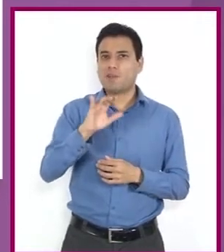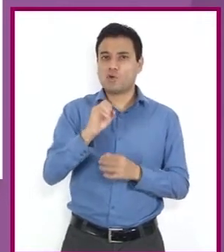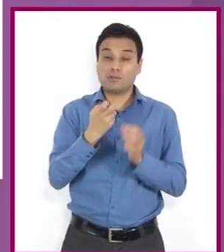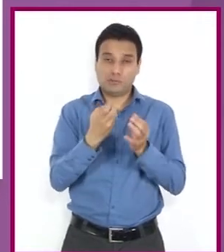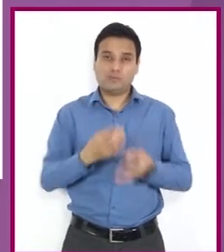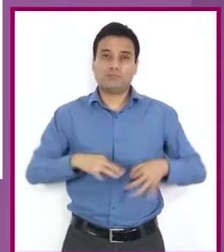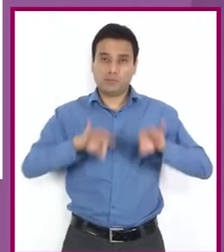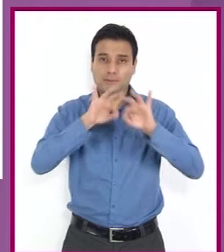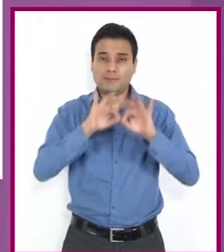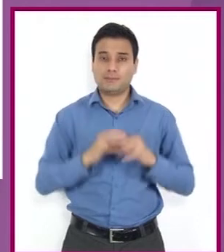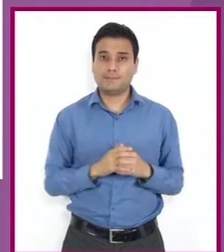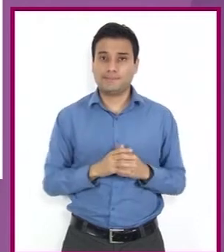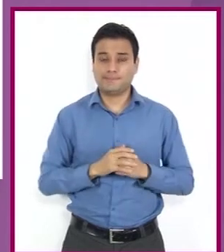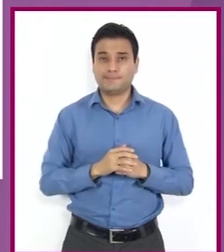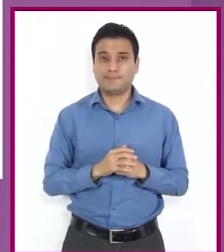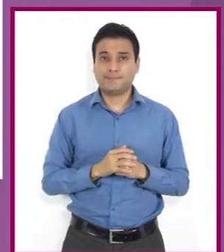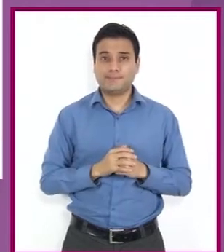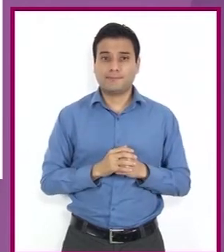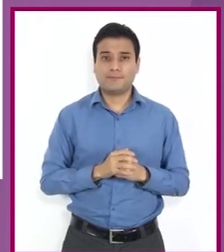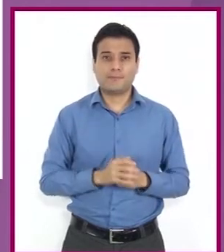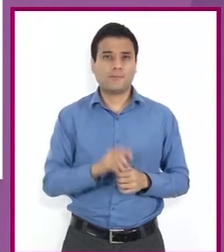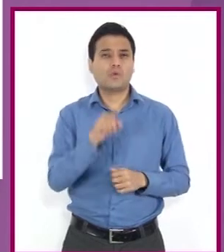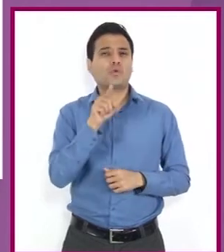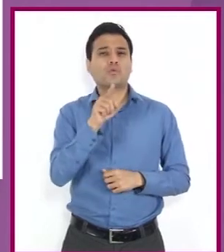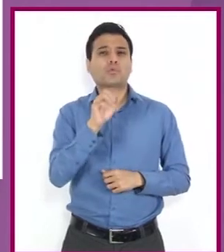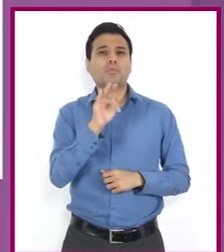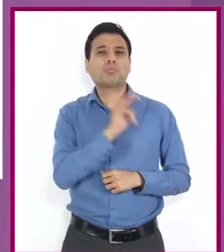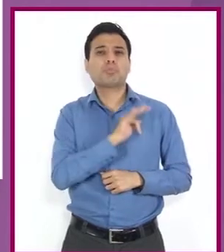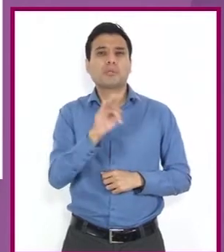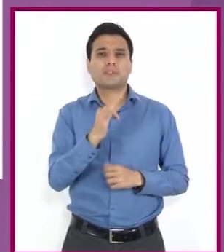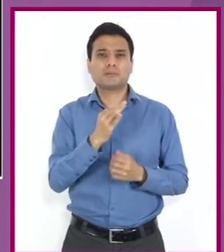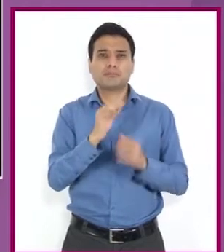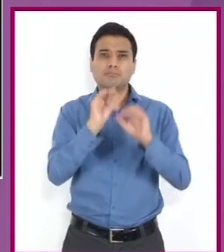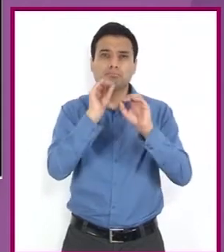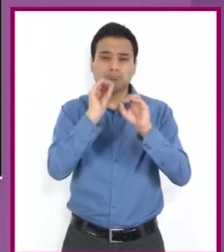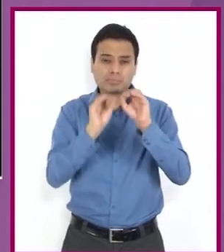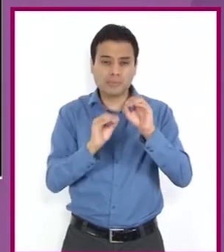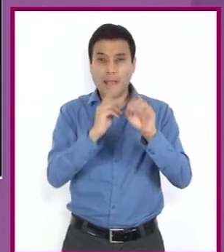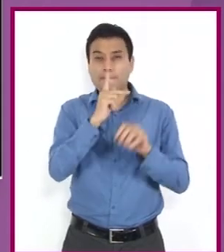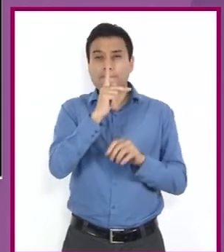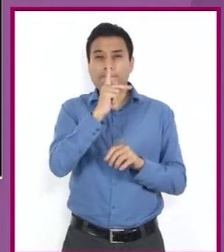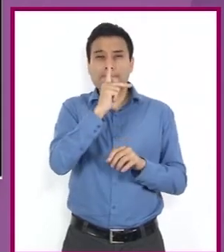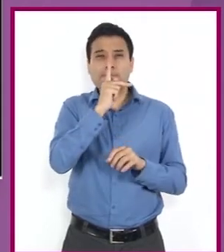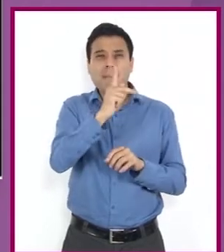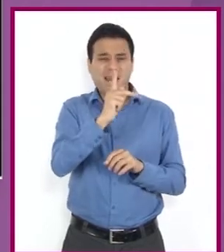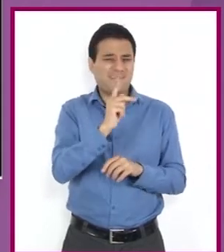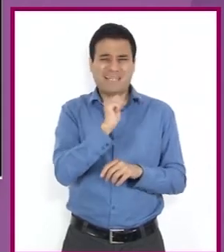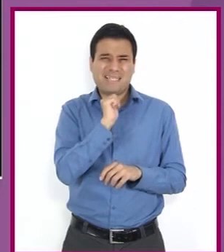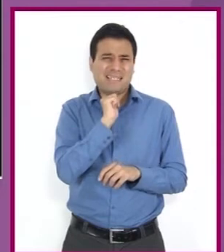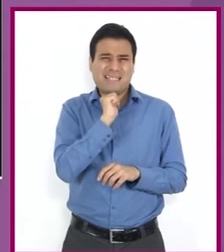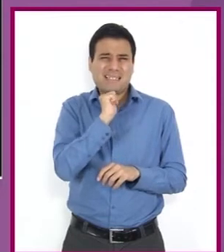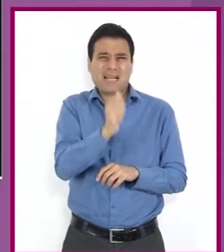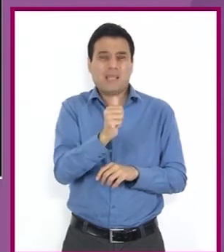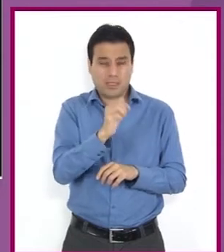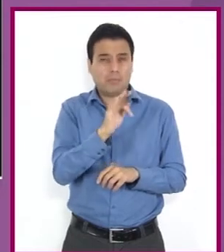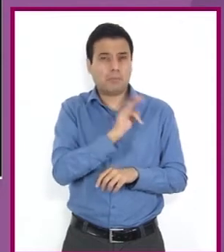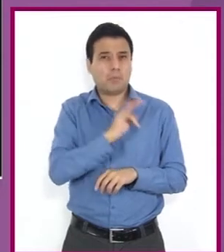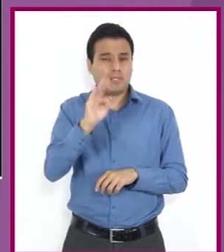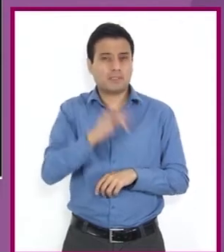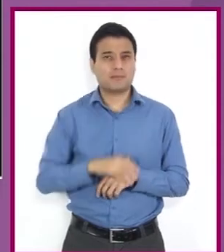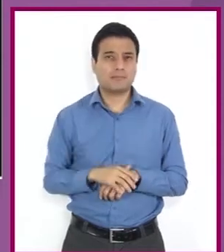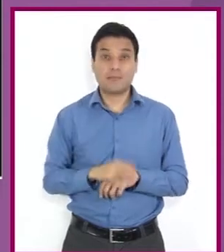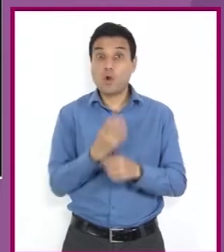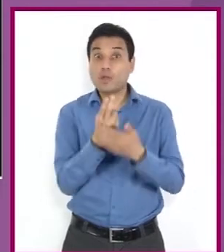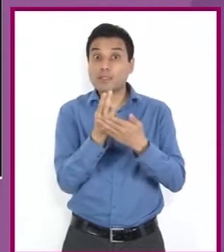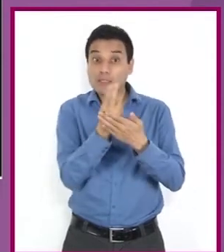fundamentales. Puedes realizar una historieta sin palabras, pero nunca sin dibujos. Por ejemplo,